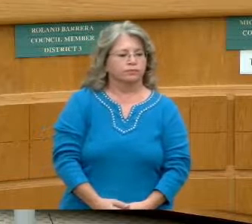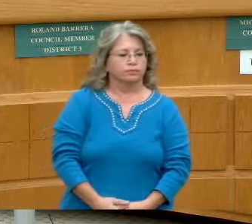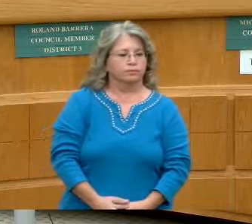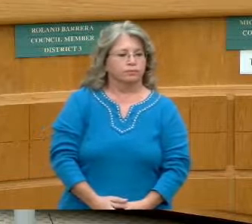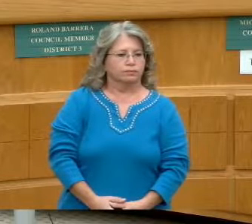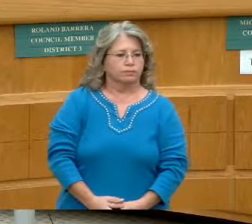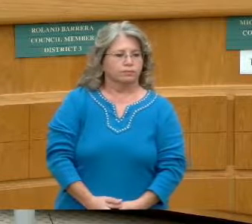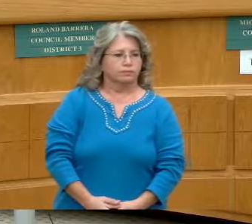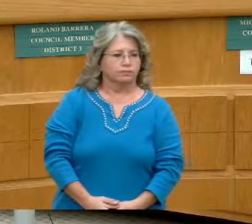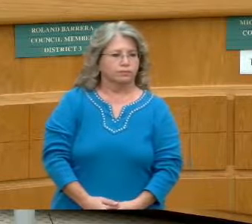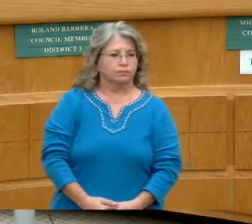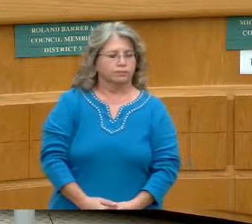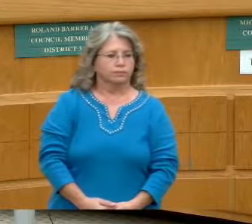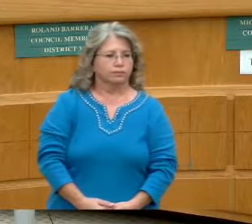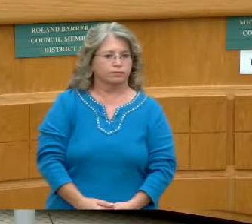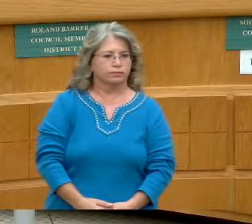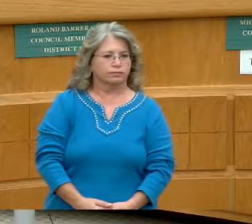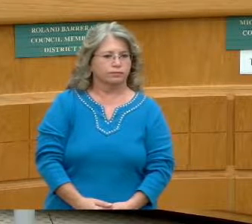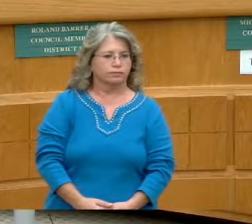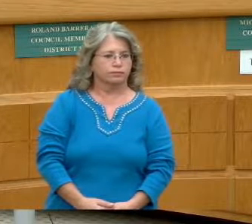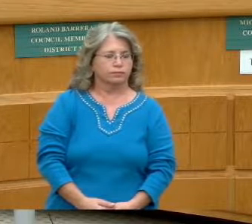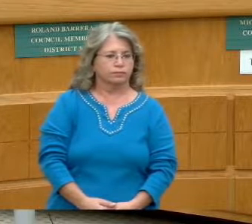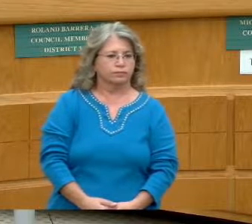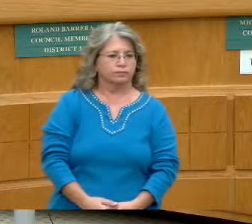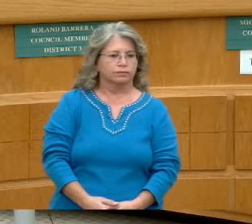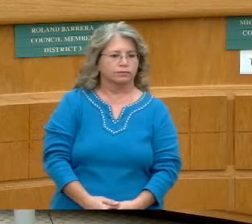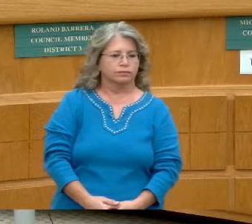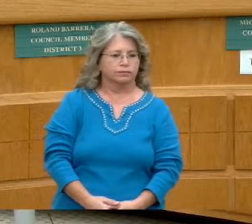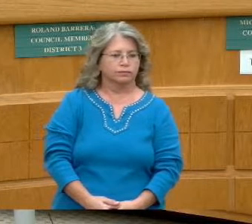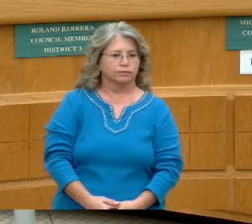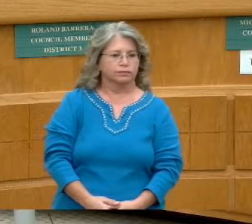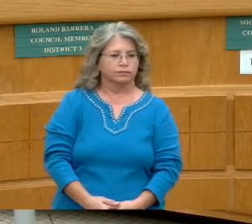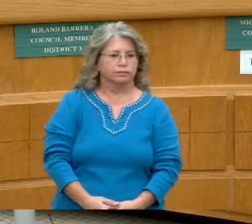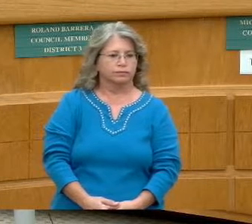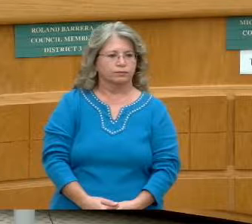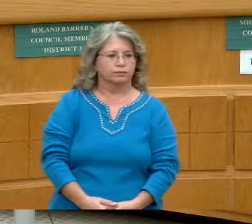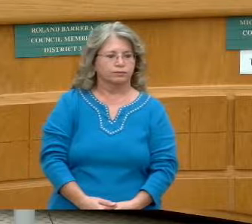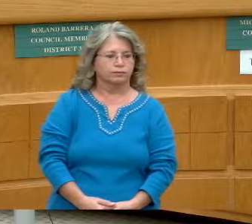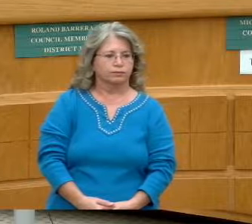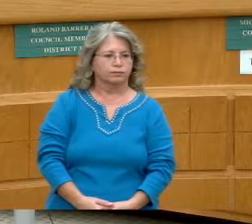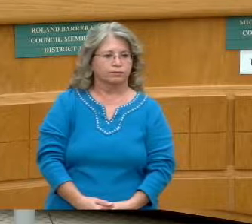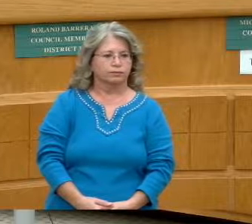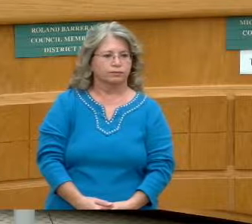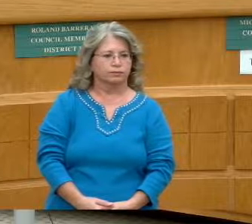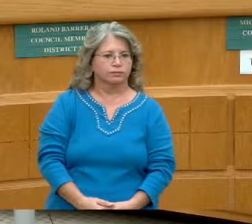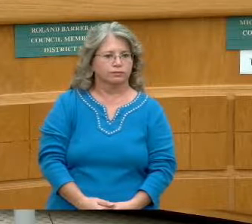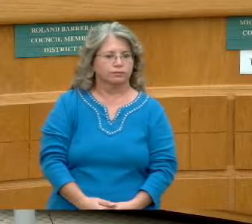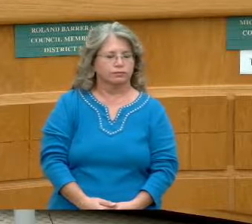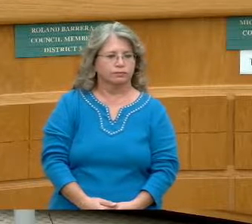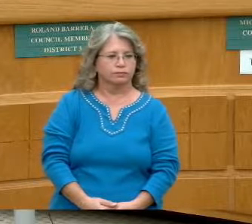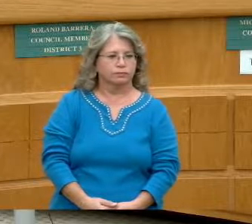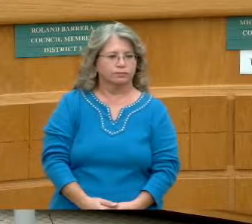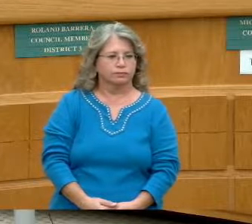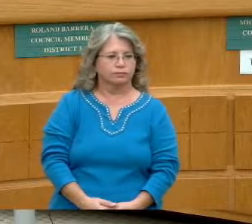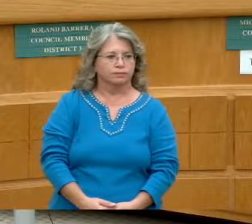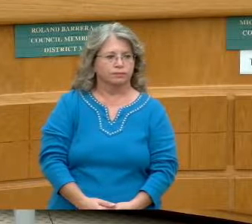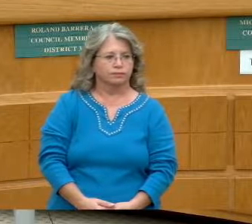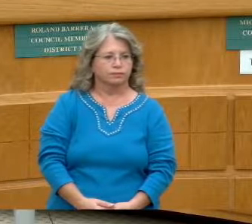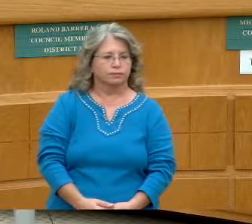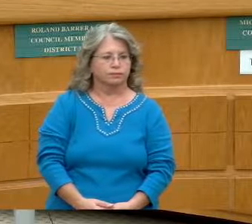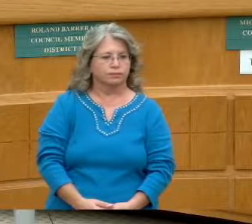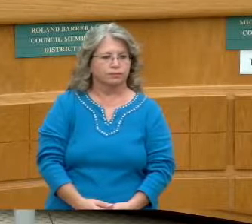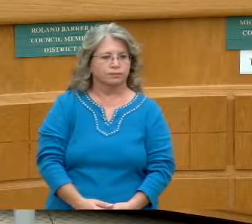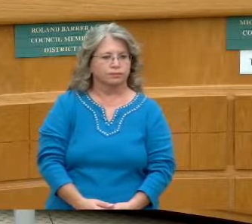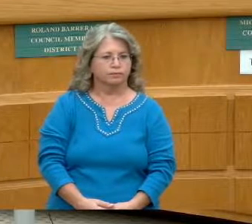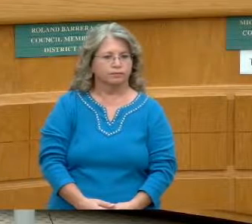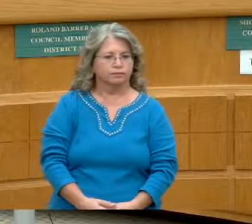de alta. En otro incidente por separado, 2 paramédicos habían sido puestos bajo cuarentena luego de haber transportado a un hombre al hospital. Esos 2 oficiales